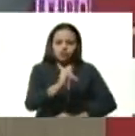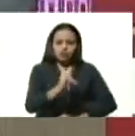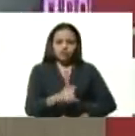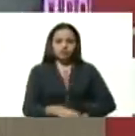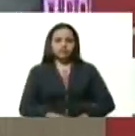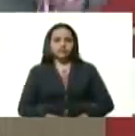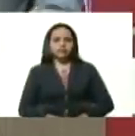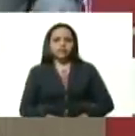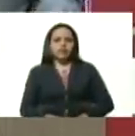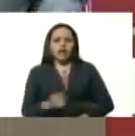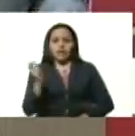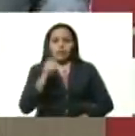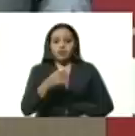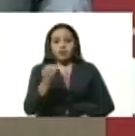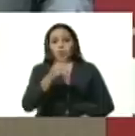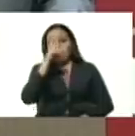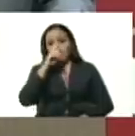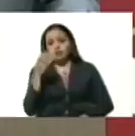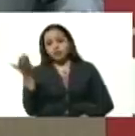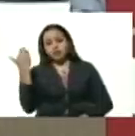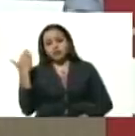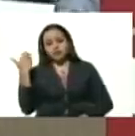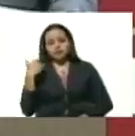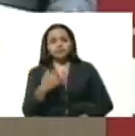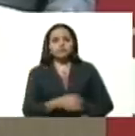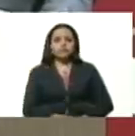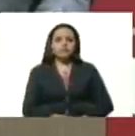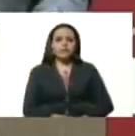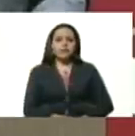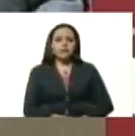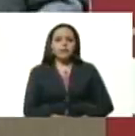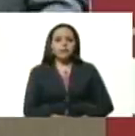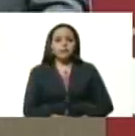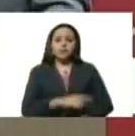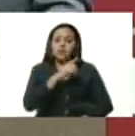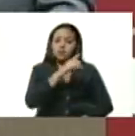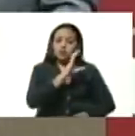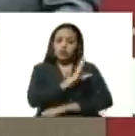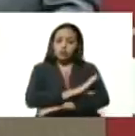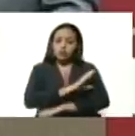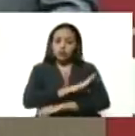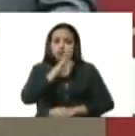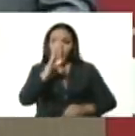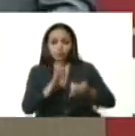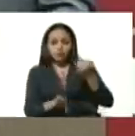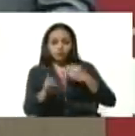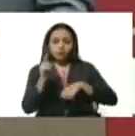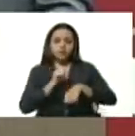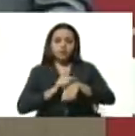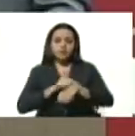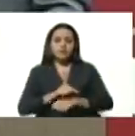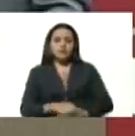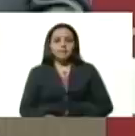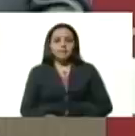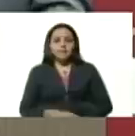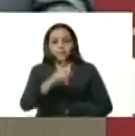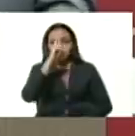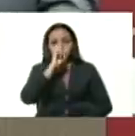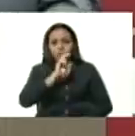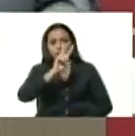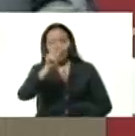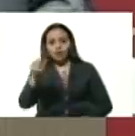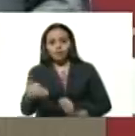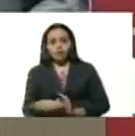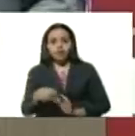semanas, meses o años antes. Así ha sido la conducta en los últimos tiempos. En el año